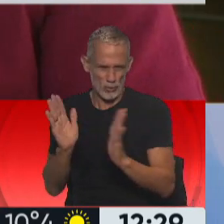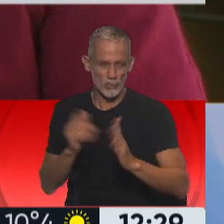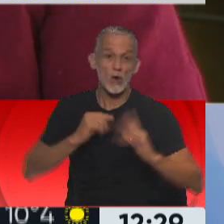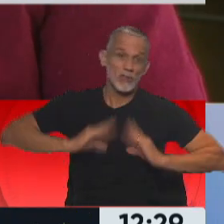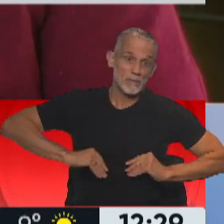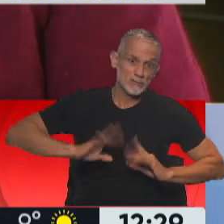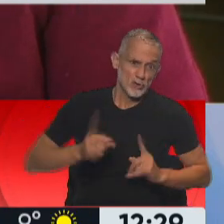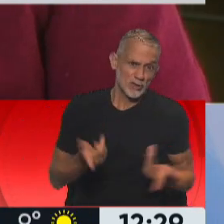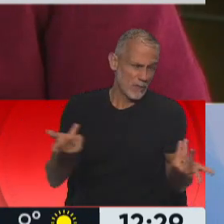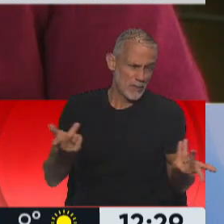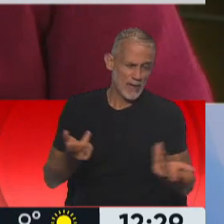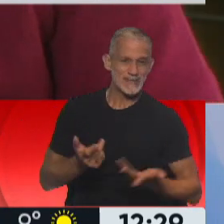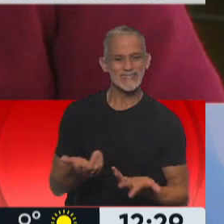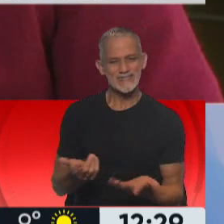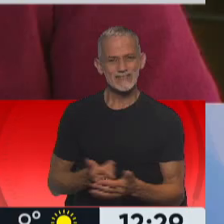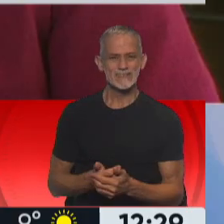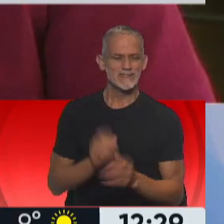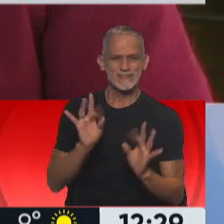depresión. Pero